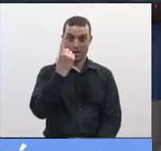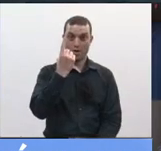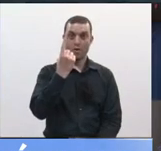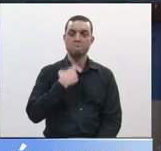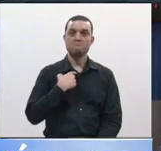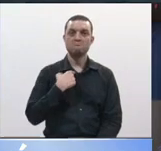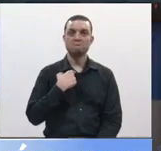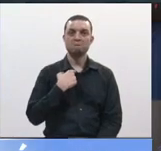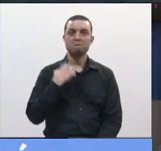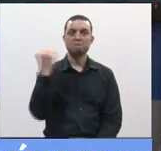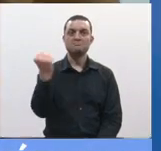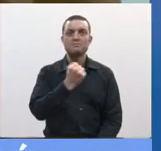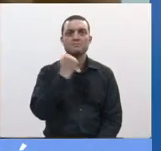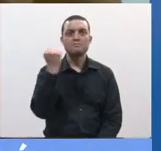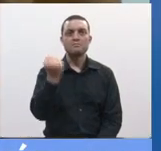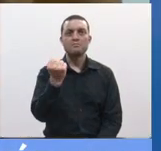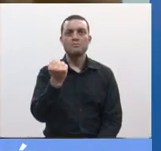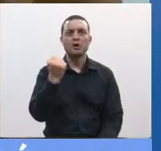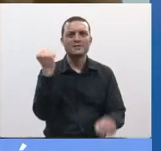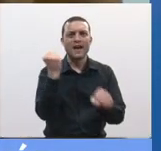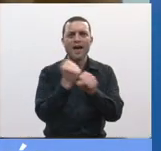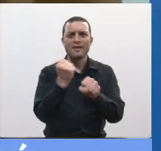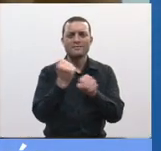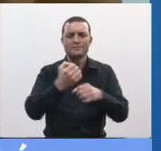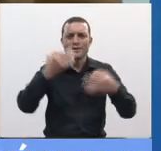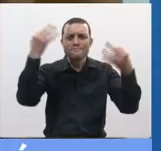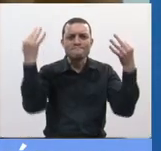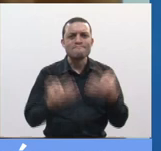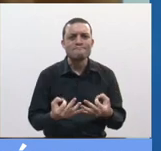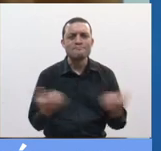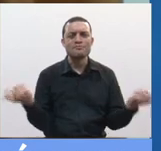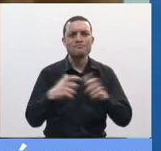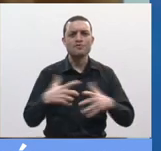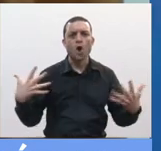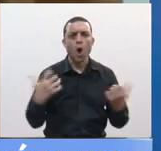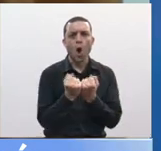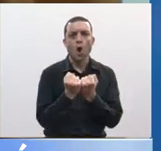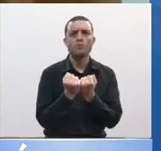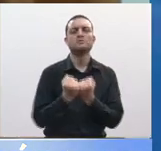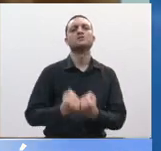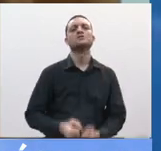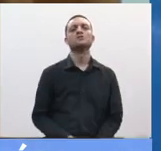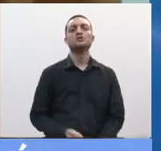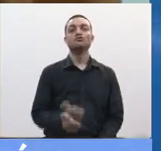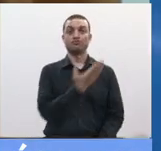destacar el trabajo de la impecable que está haciendo la Comisión de Acuerdo, presidida por la doctora Ana Fernández